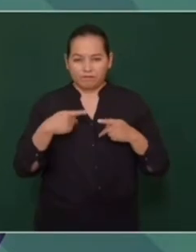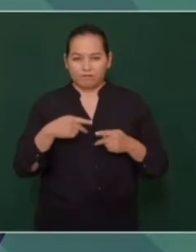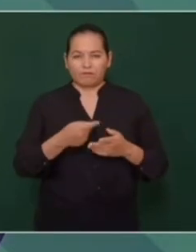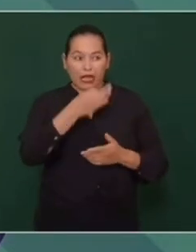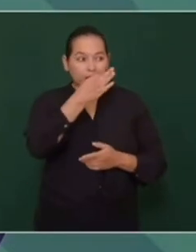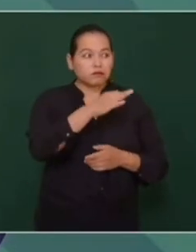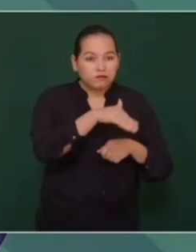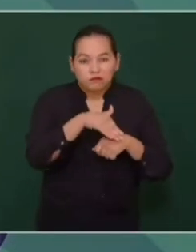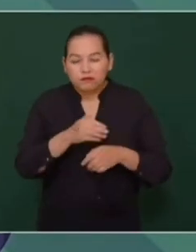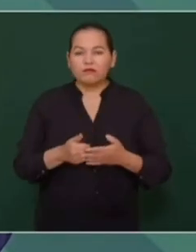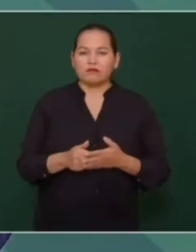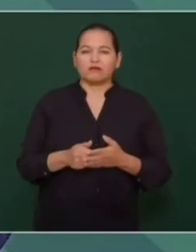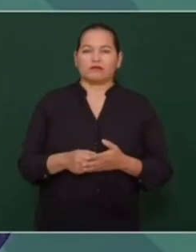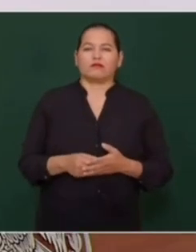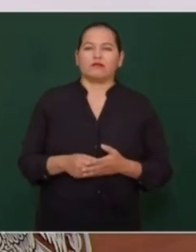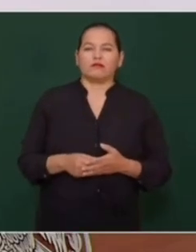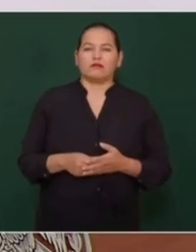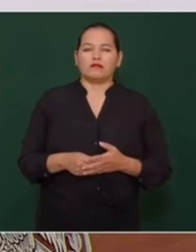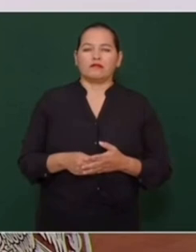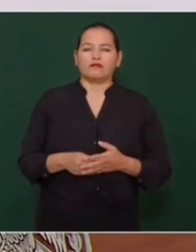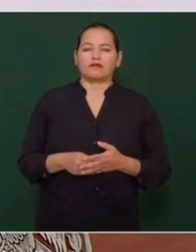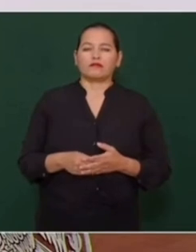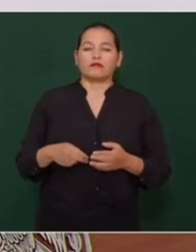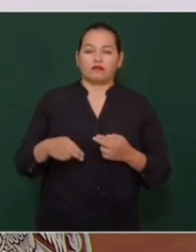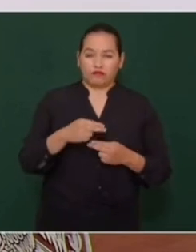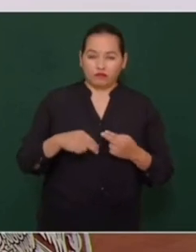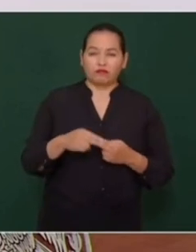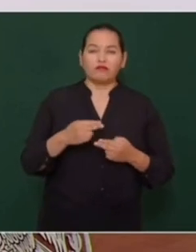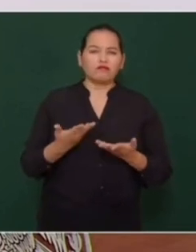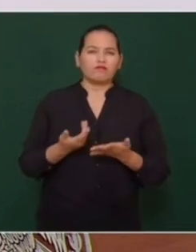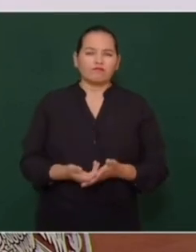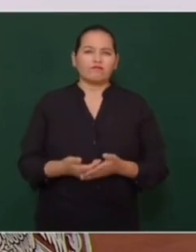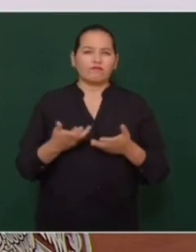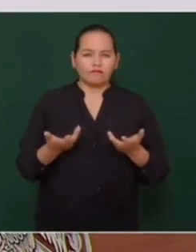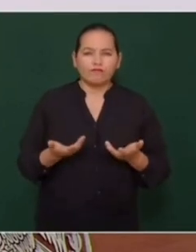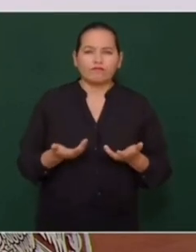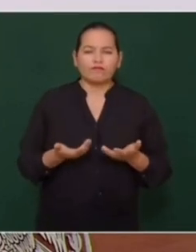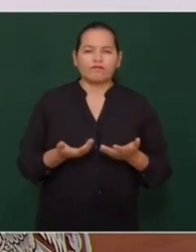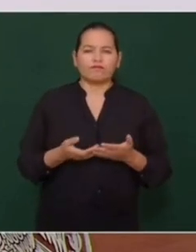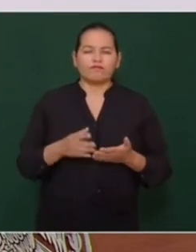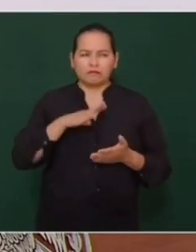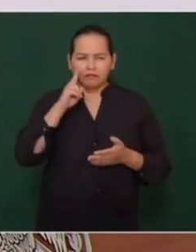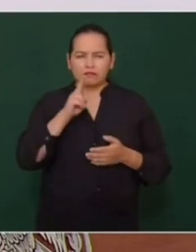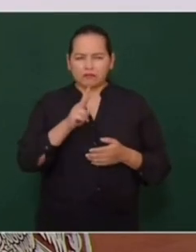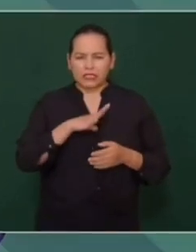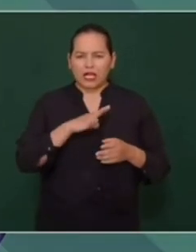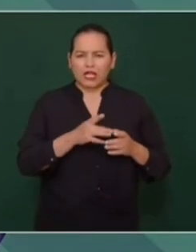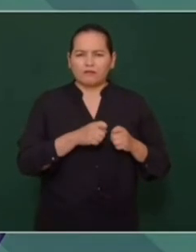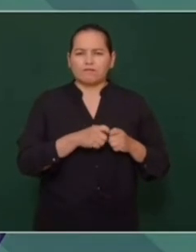meses, los estamos fildeando. Los estamos fildeando, y ha habido incrementos,